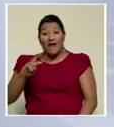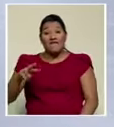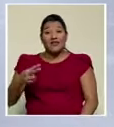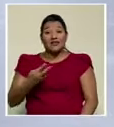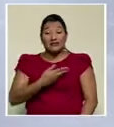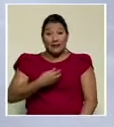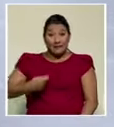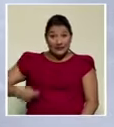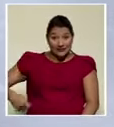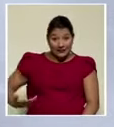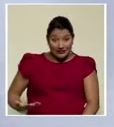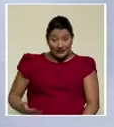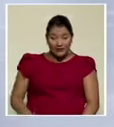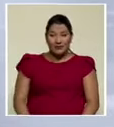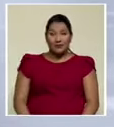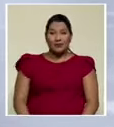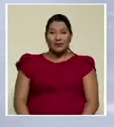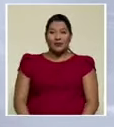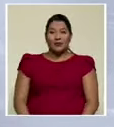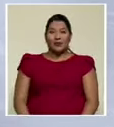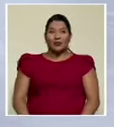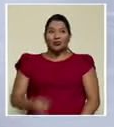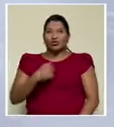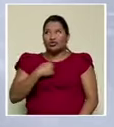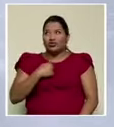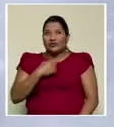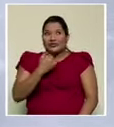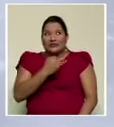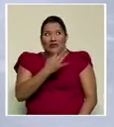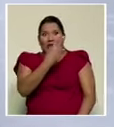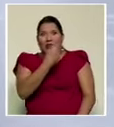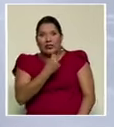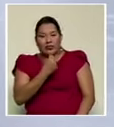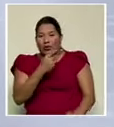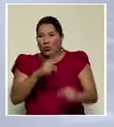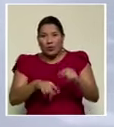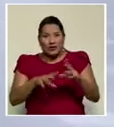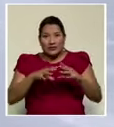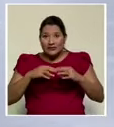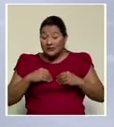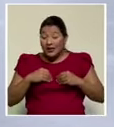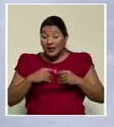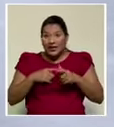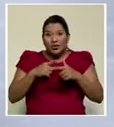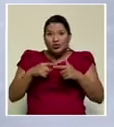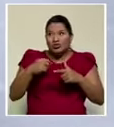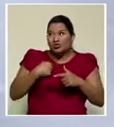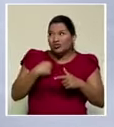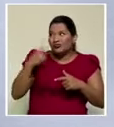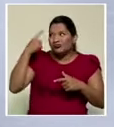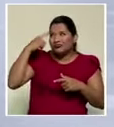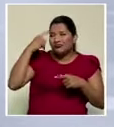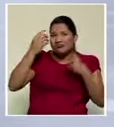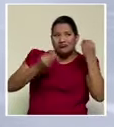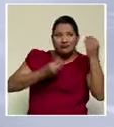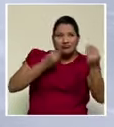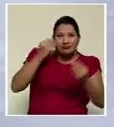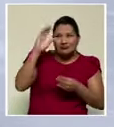vicepresidencia. Habría tenido que improvisar y posiblemente por la